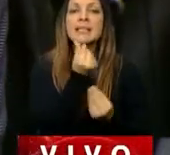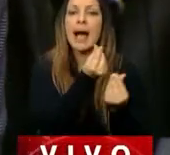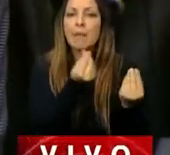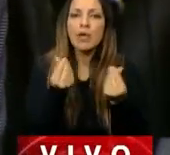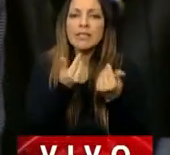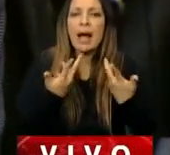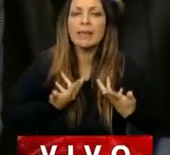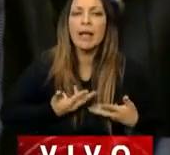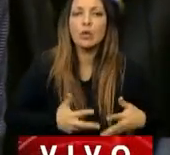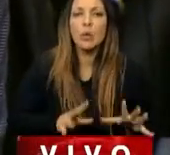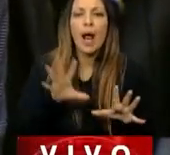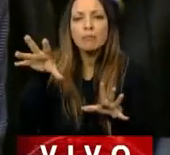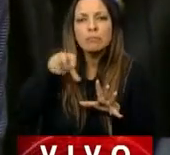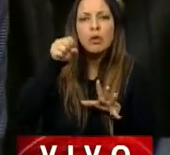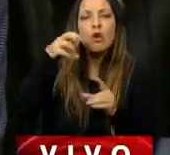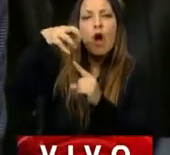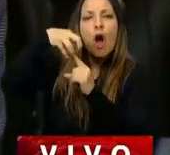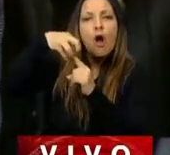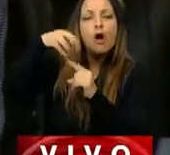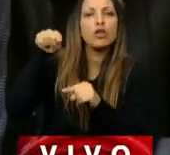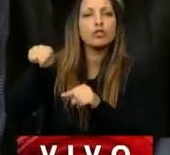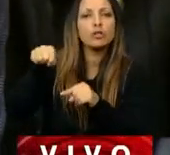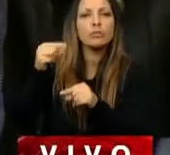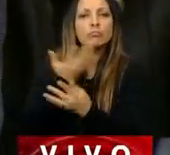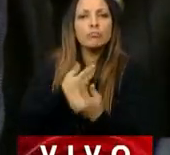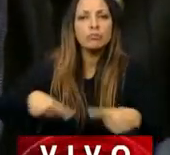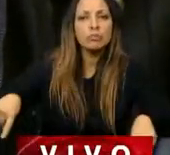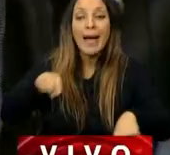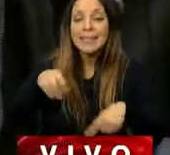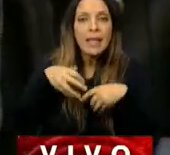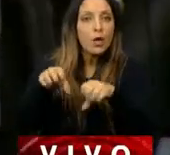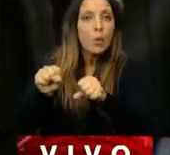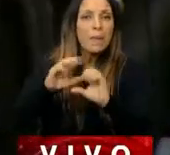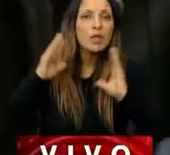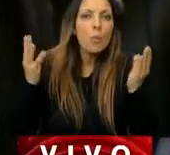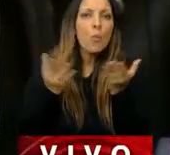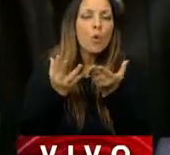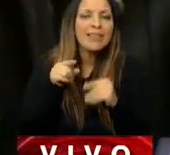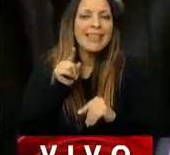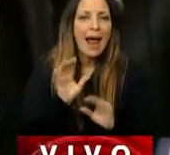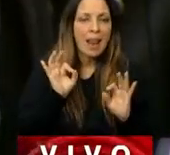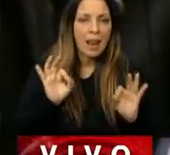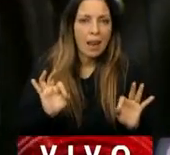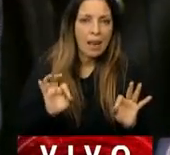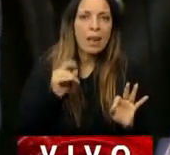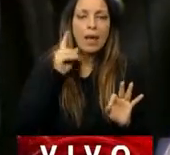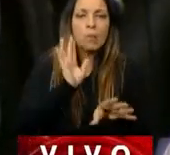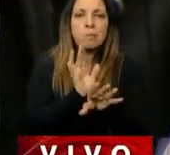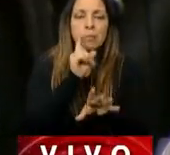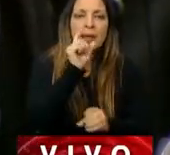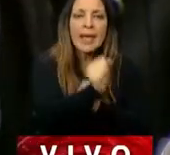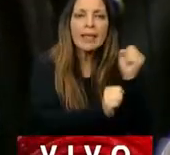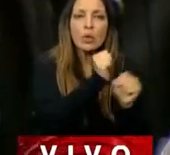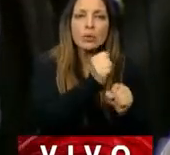saborizantes naturales usando hongos filamentosos. Es un descubrimiento mundial. Está reemplazando a la